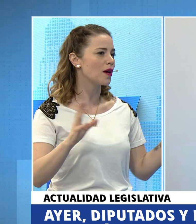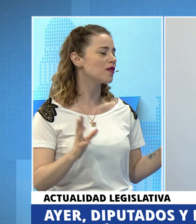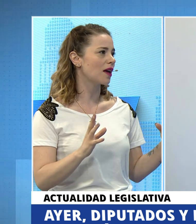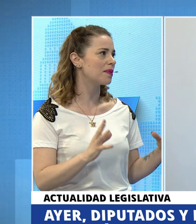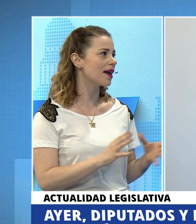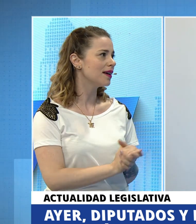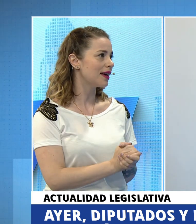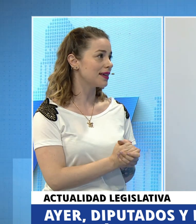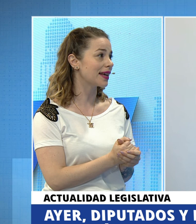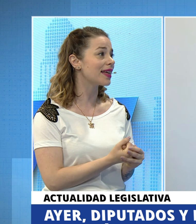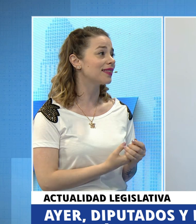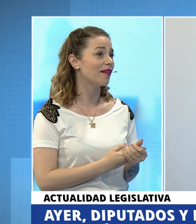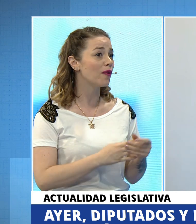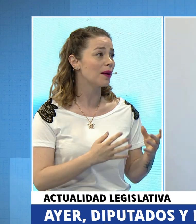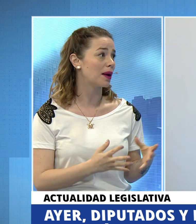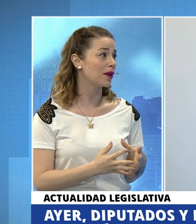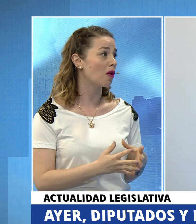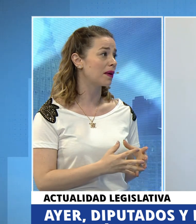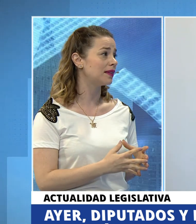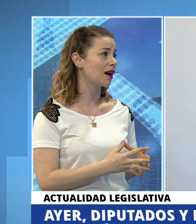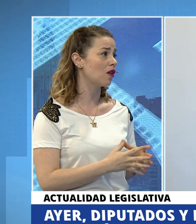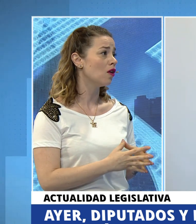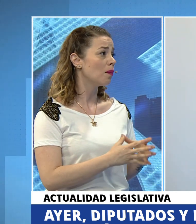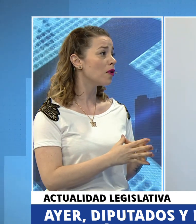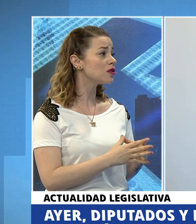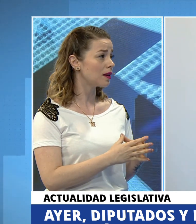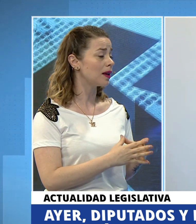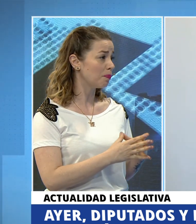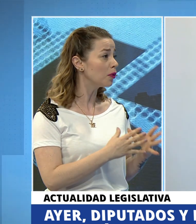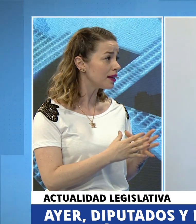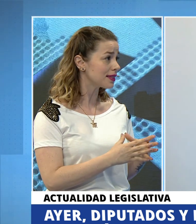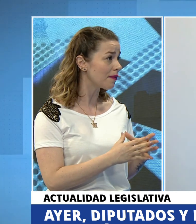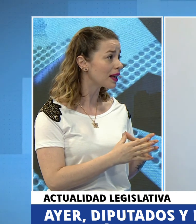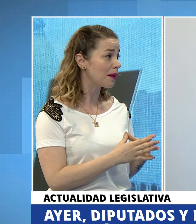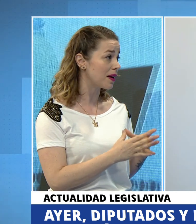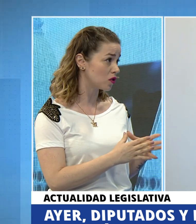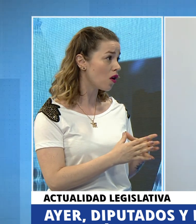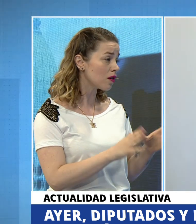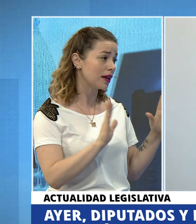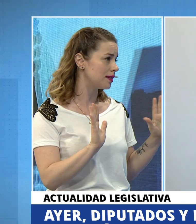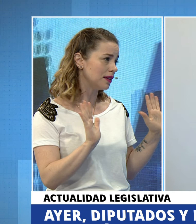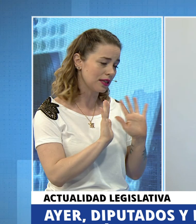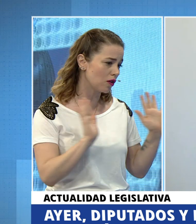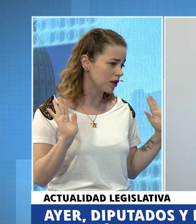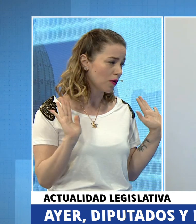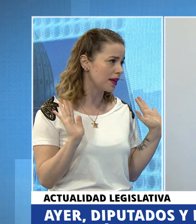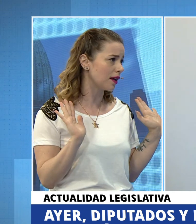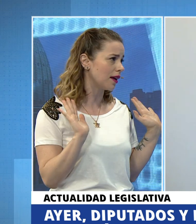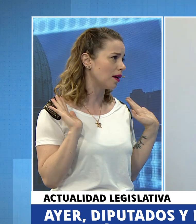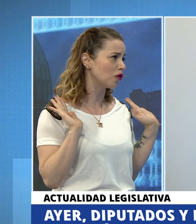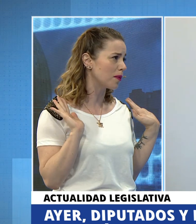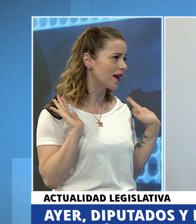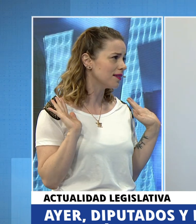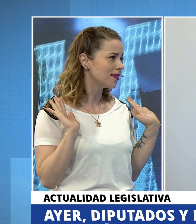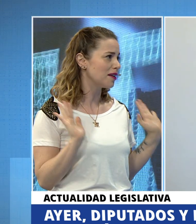los ciudadanos de a pie se quedan afuera para poder comprenderlo. ¿Vos pudiste saber qué pasó? Si no viste,